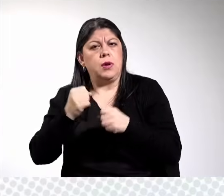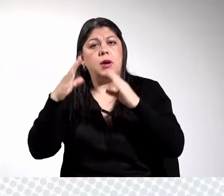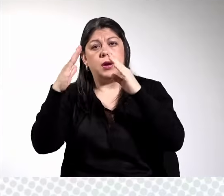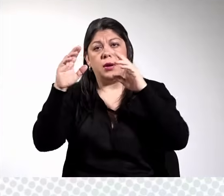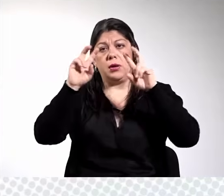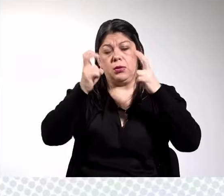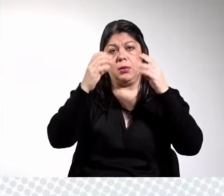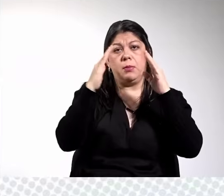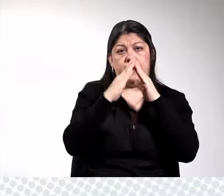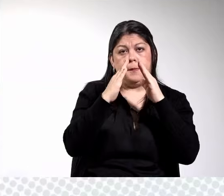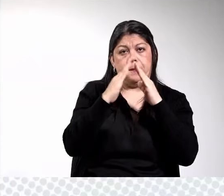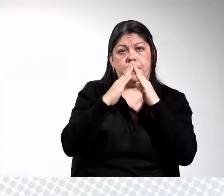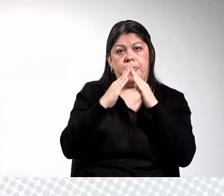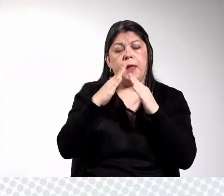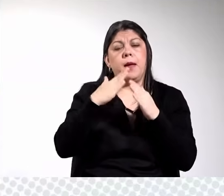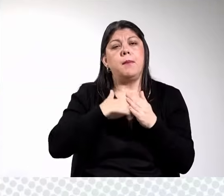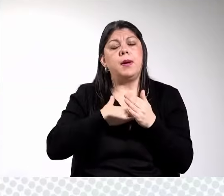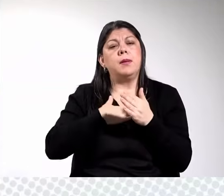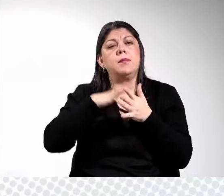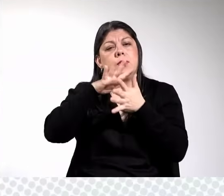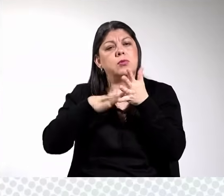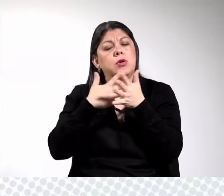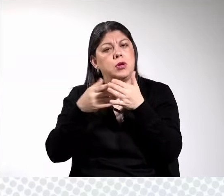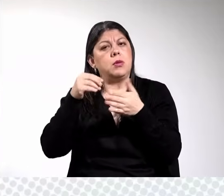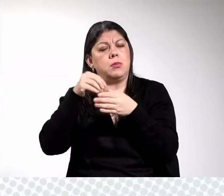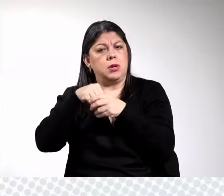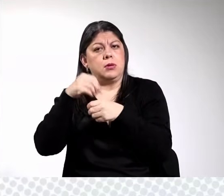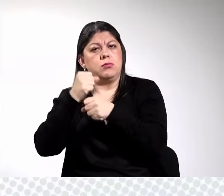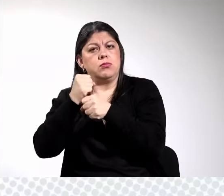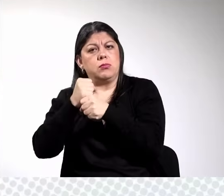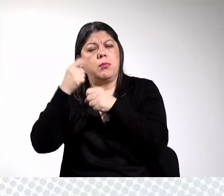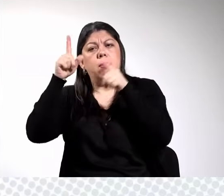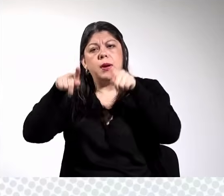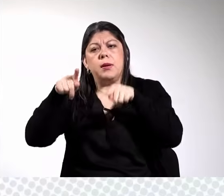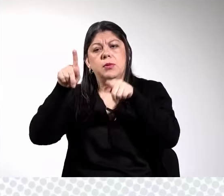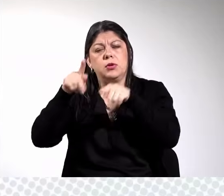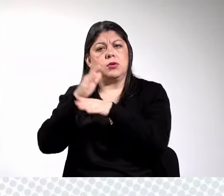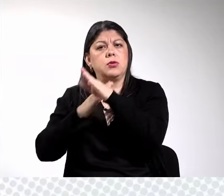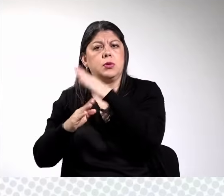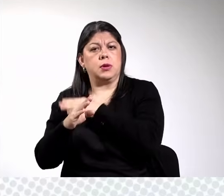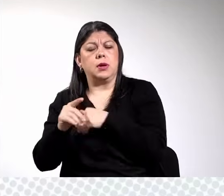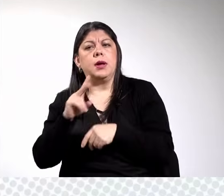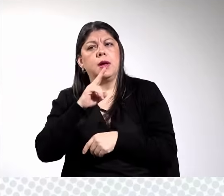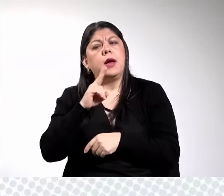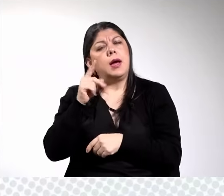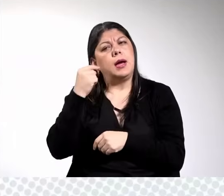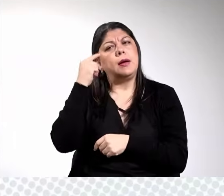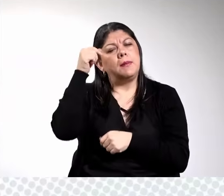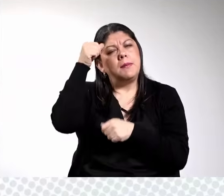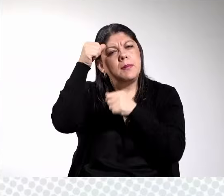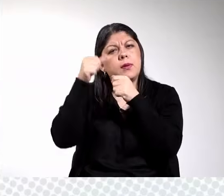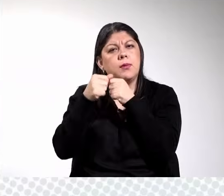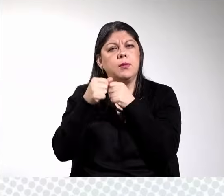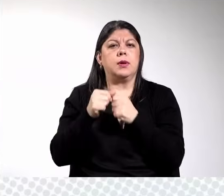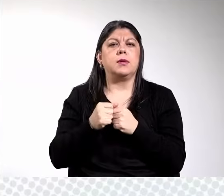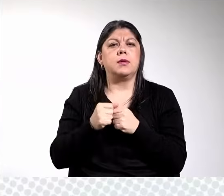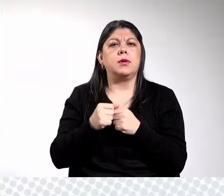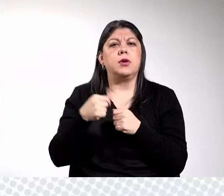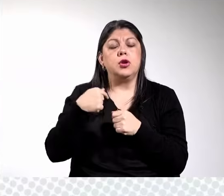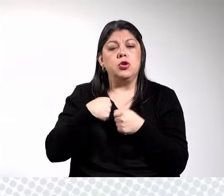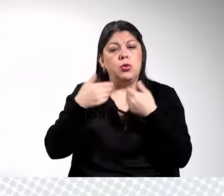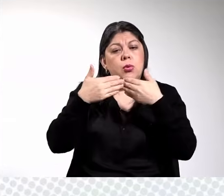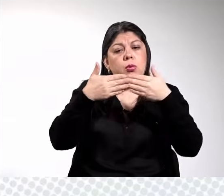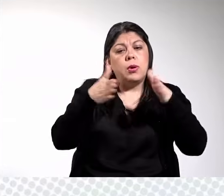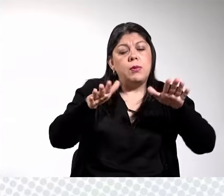tema importante en mi agenda para las personas con discapacidad. Y por cierto, en estos días también estoy abriendo